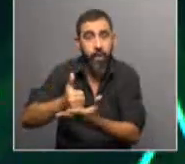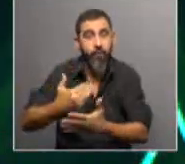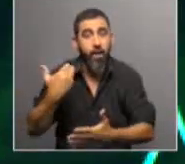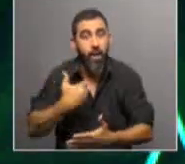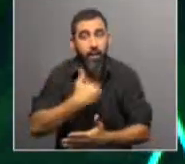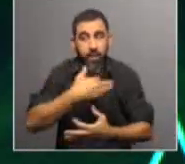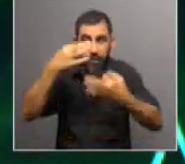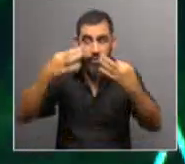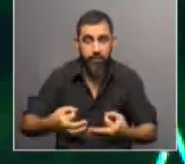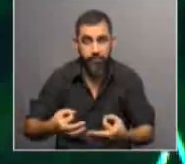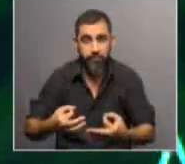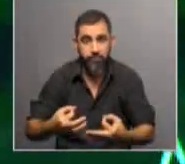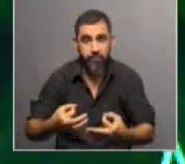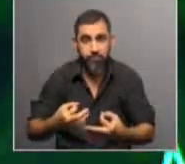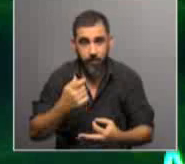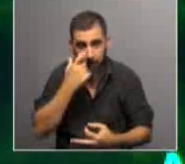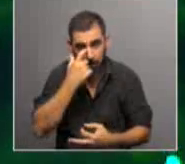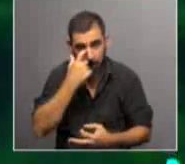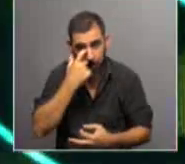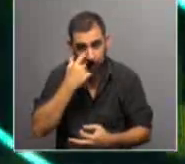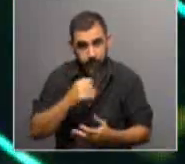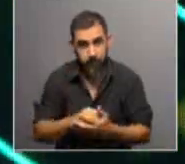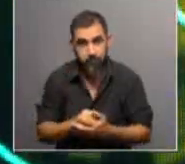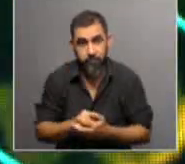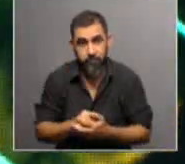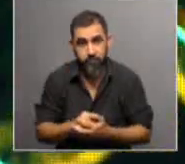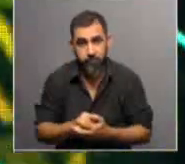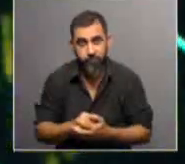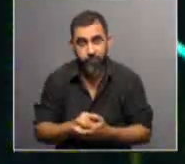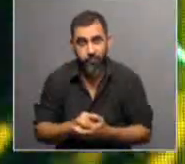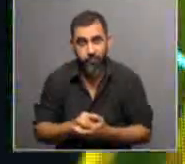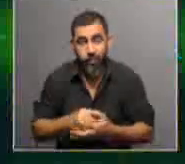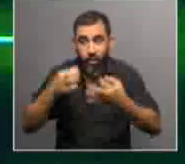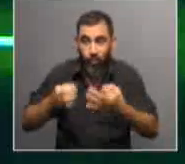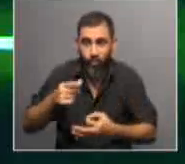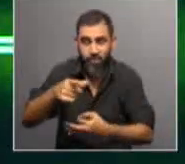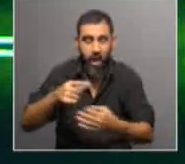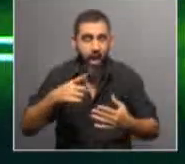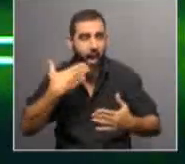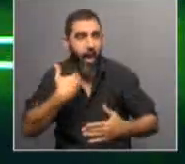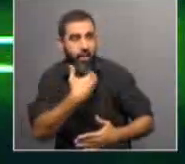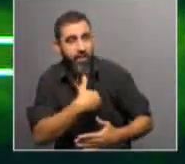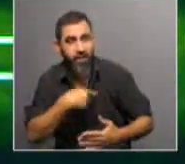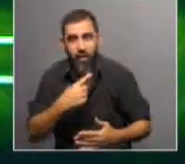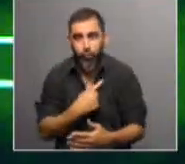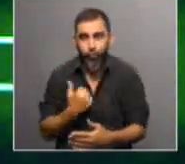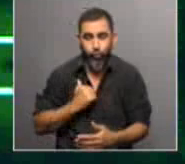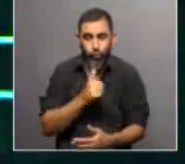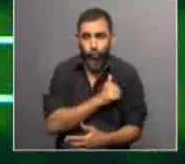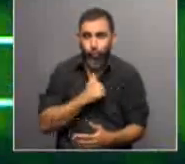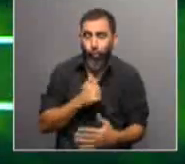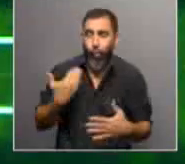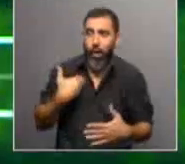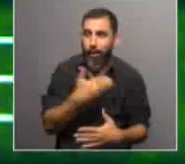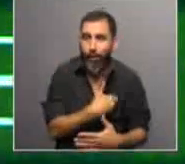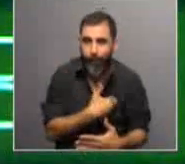pasó. Claro. Durante esta pandemia, que ¿no? Claro, sí. Estaba cerrado mucho tiempo en su mente, ¿entendés?